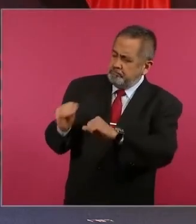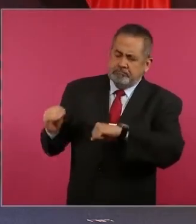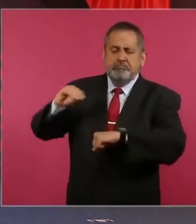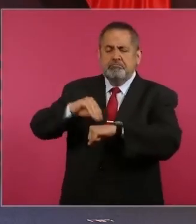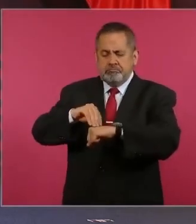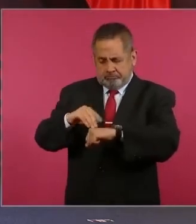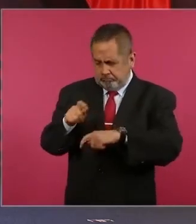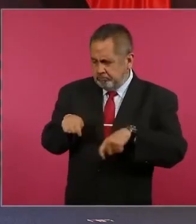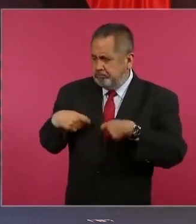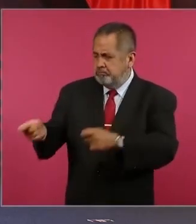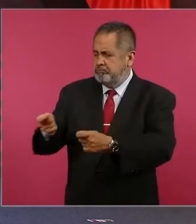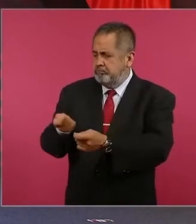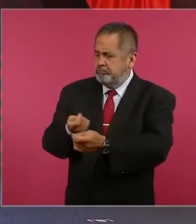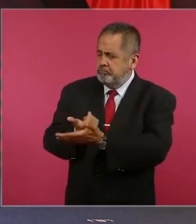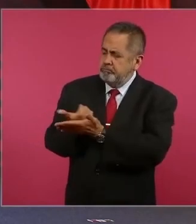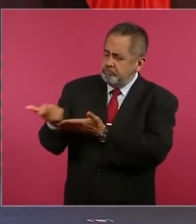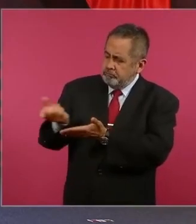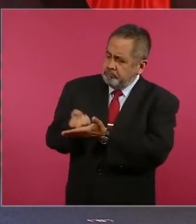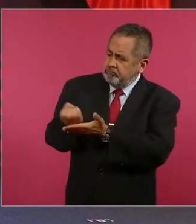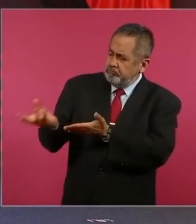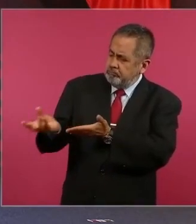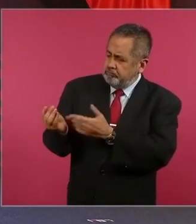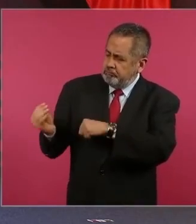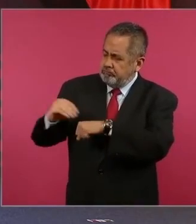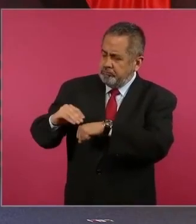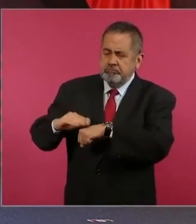sus aportaciones